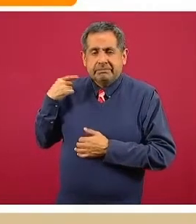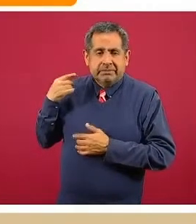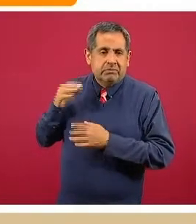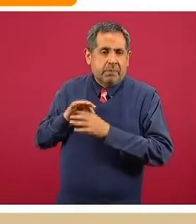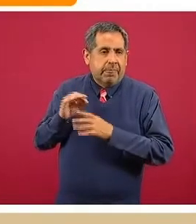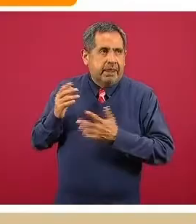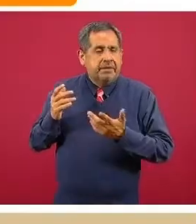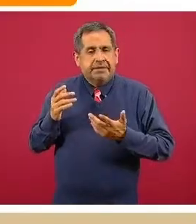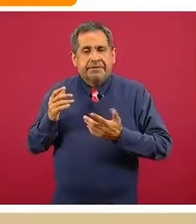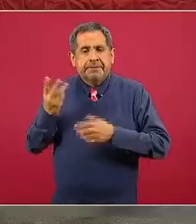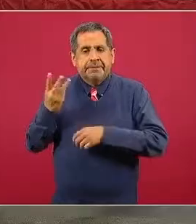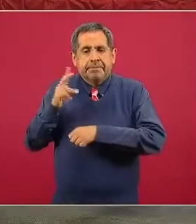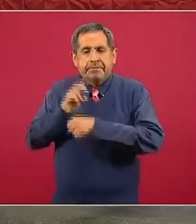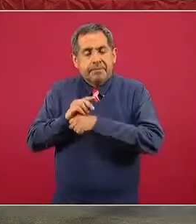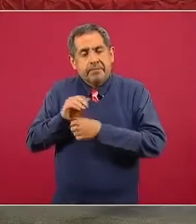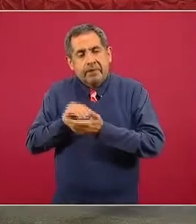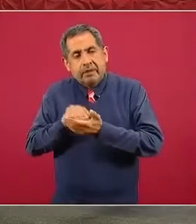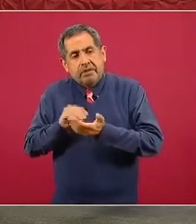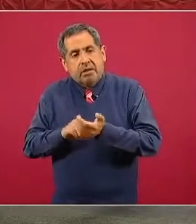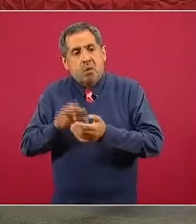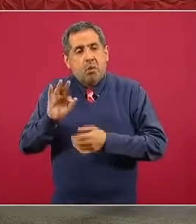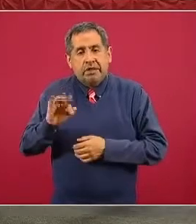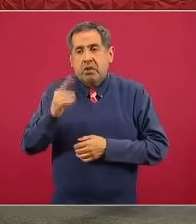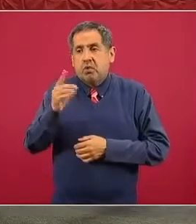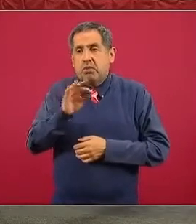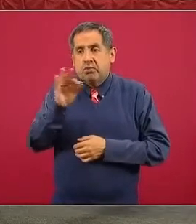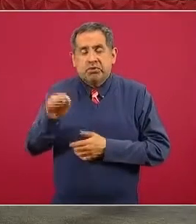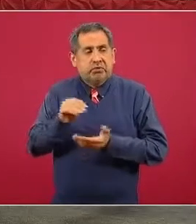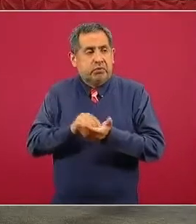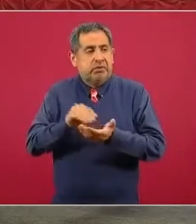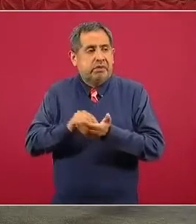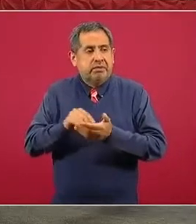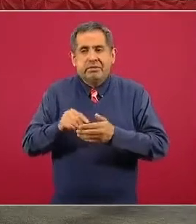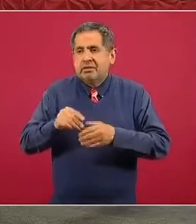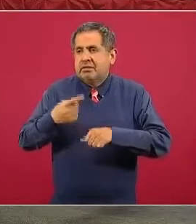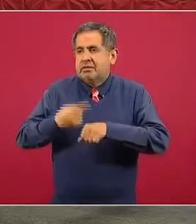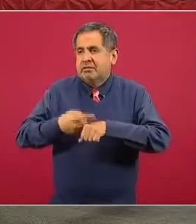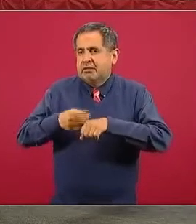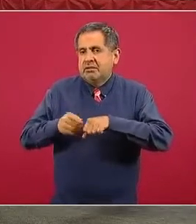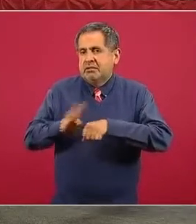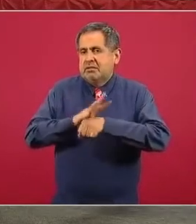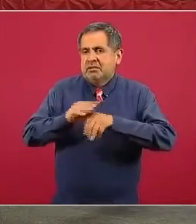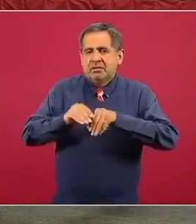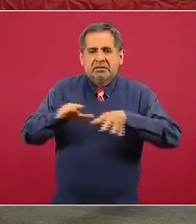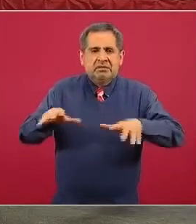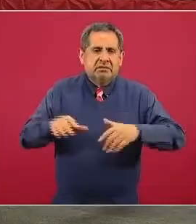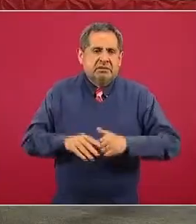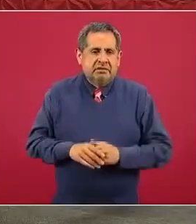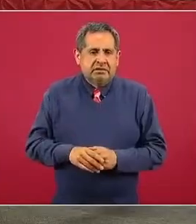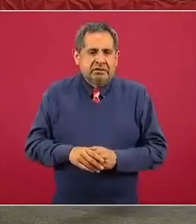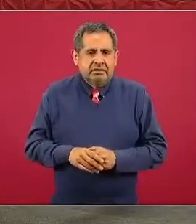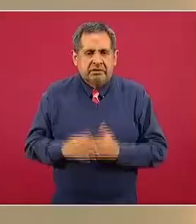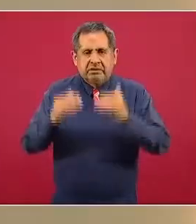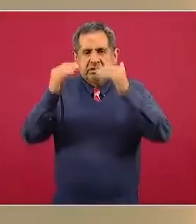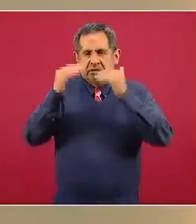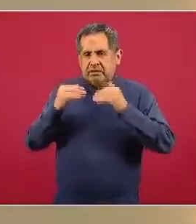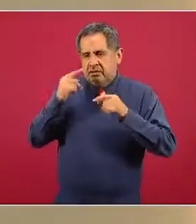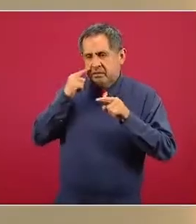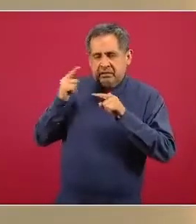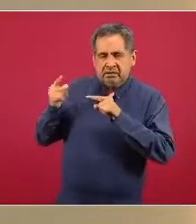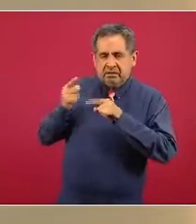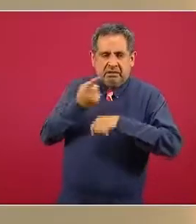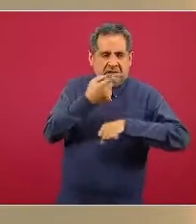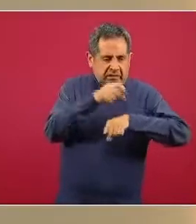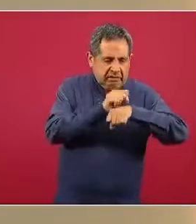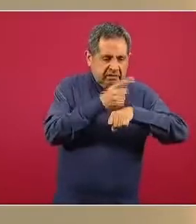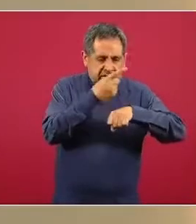últimos 3 días. Vamos a ver la siguiente diapositiva, en donde graficamos también por